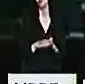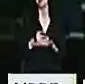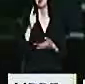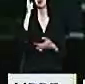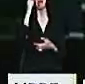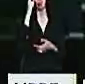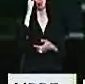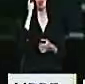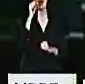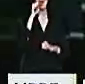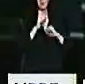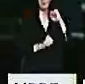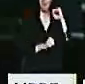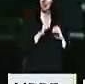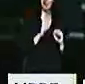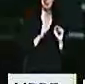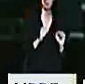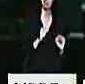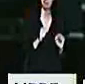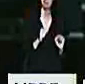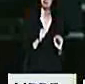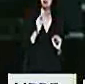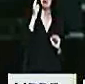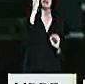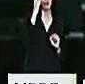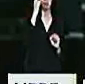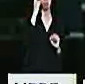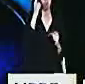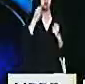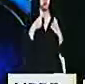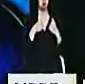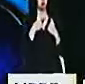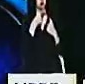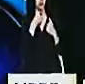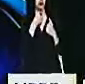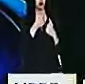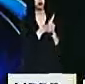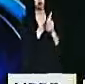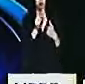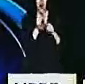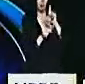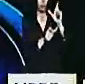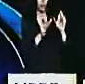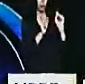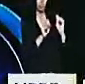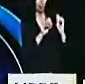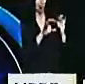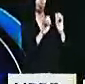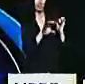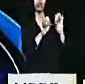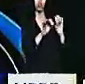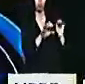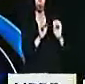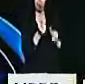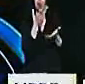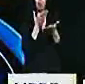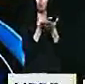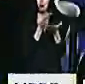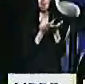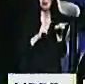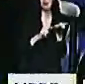la perspectiva de empresa, pensar, bueno, si yo quiero que toda mi gente esté capacitada, que pueda sacarle el mejor provecho a